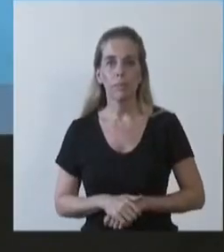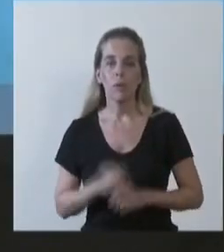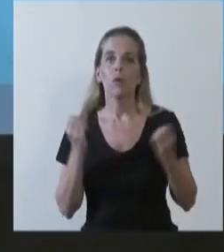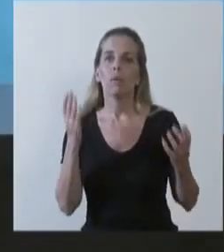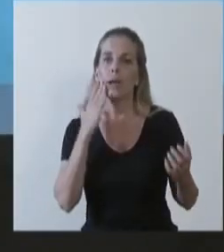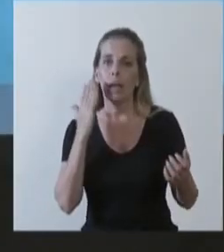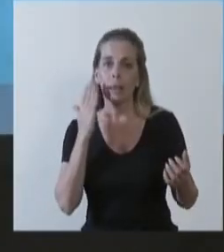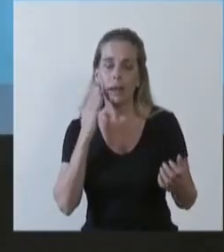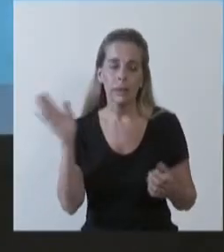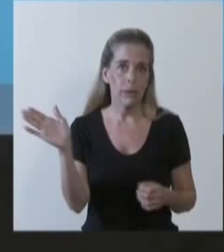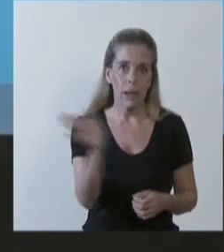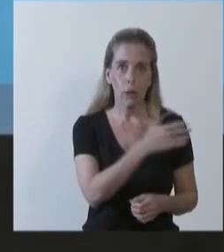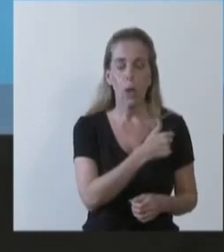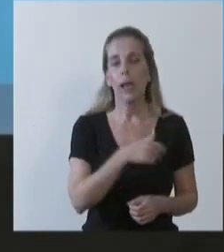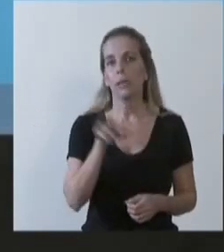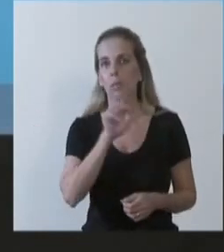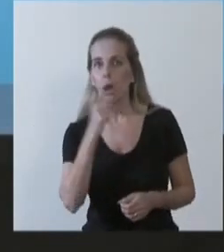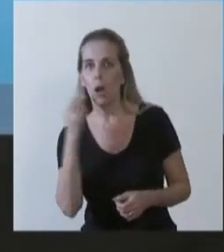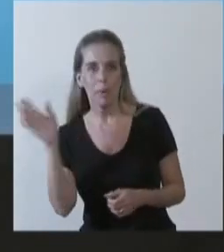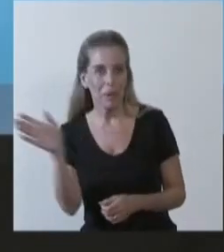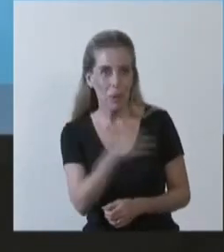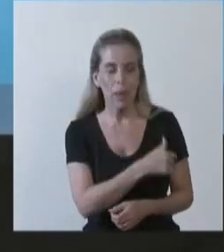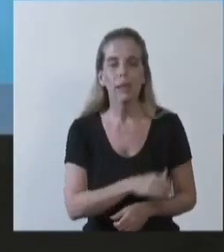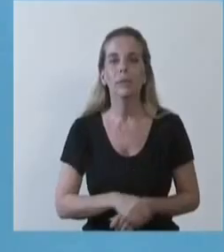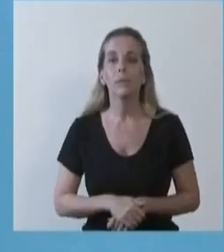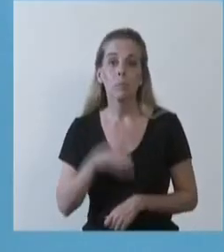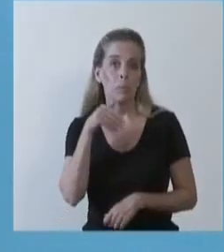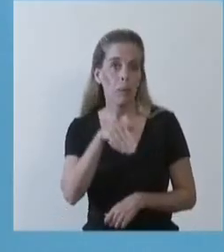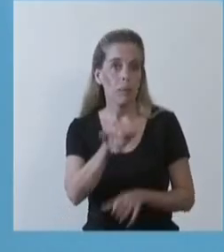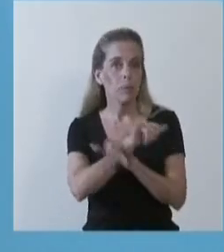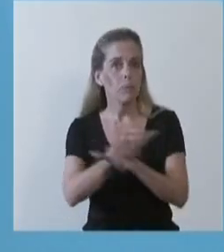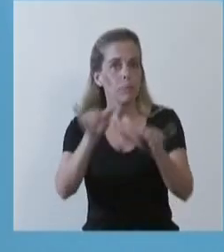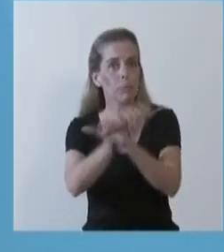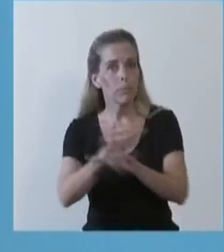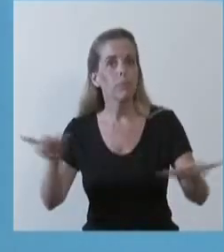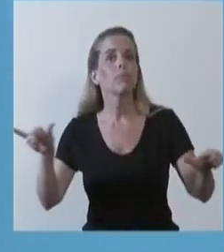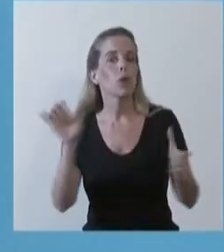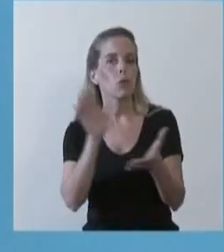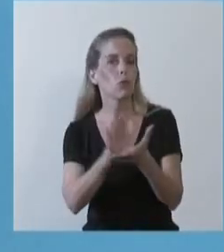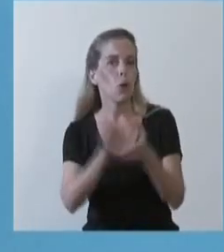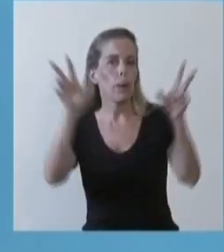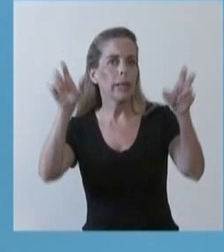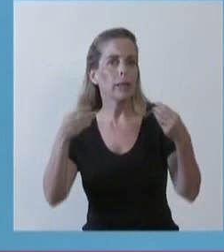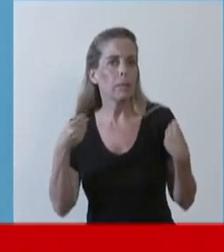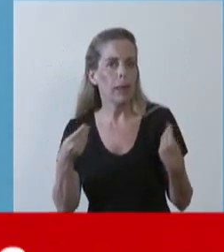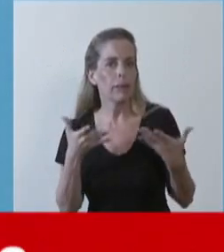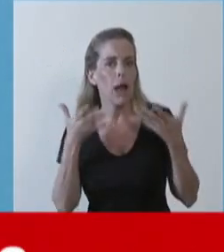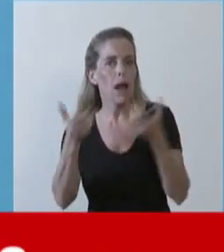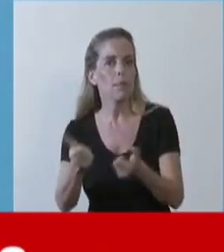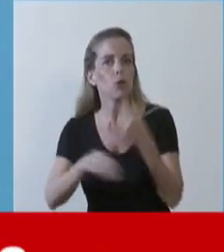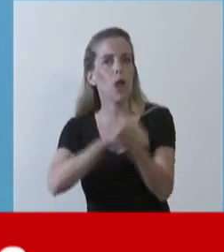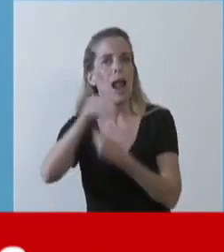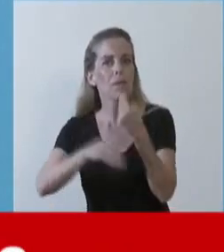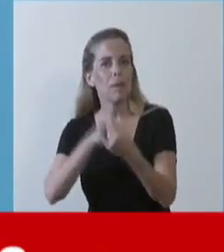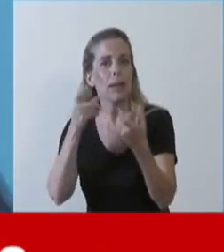Nos vamos en vivo a Casa de Gobierno, anuncios por el coronavirus, el titular del ANSES y el ministro de Desarrollo Social. Lo escuchamos. De apoyo a las familias